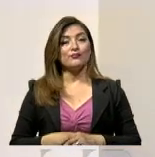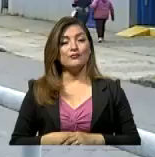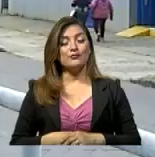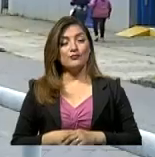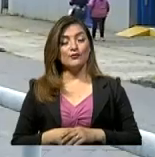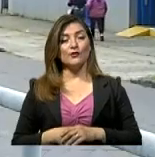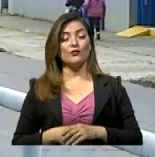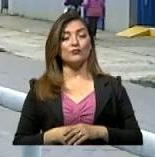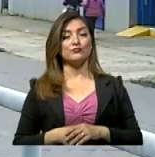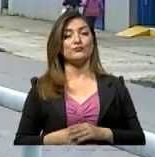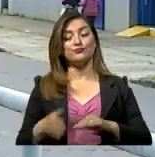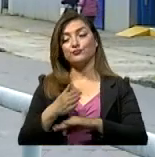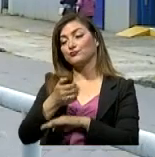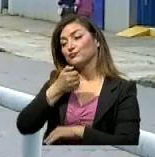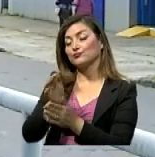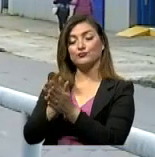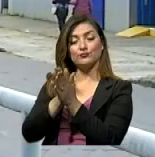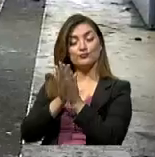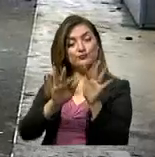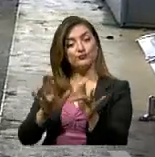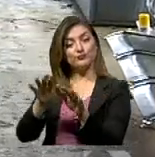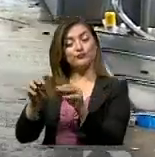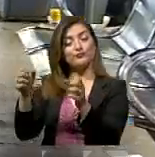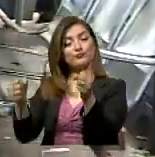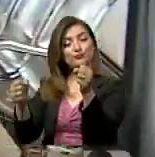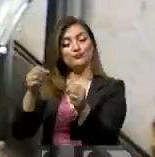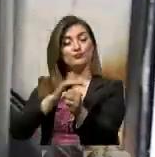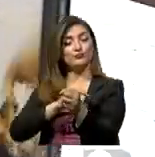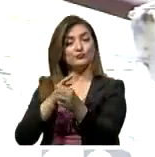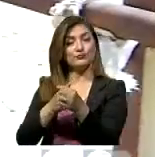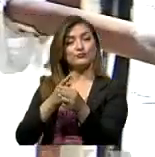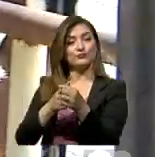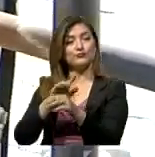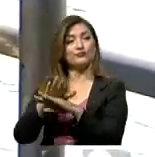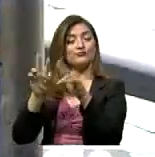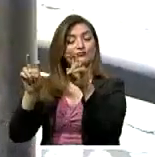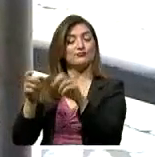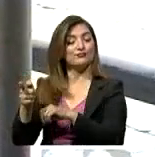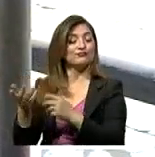suceda. Solicitamos una entrevista a la Secretaría de Movilidad del municipio de Quito sobre este